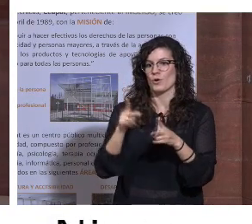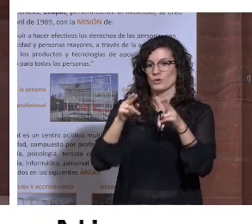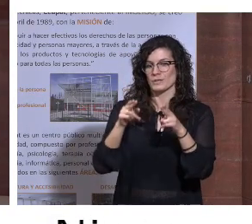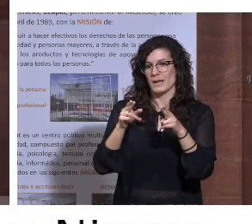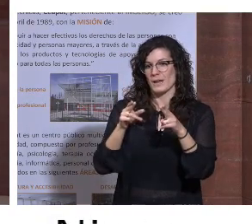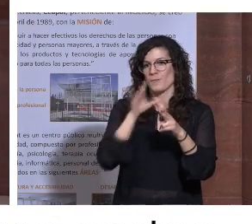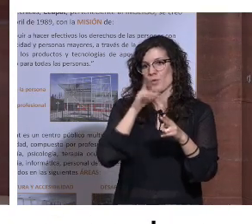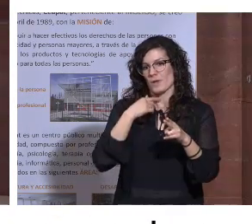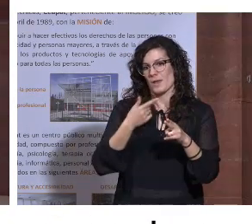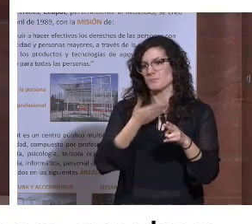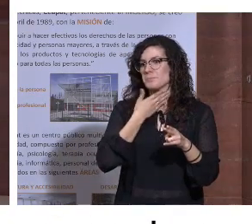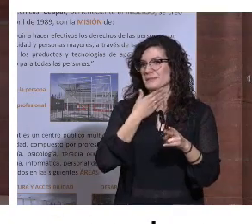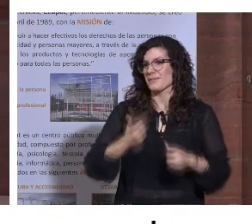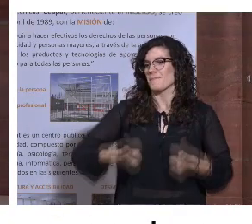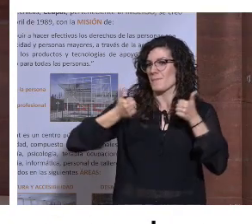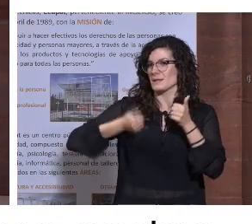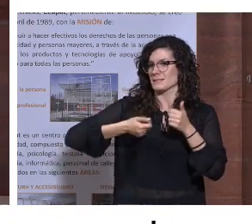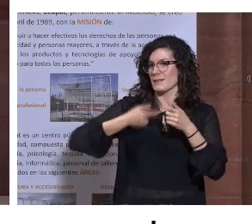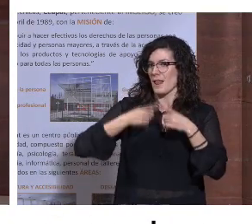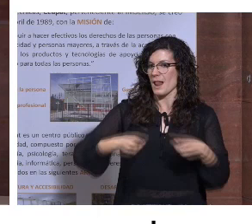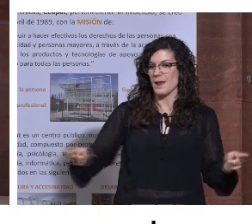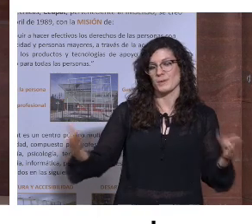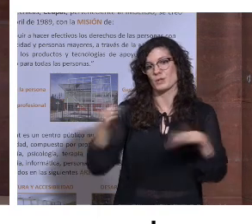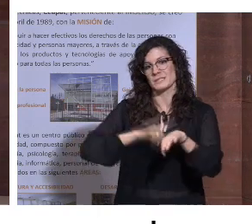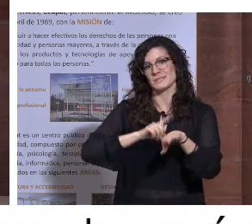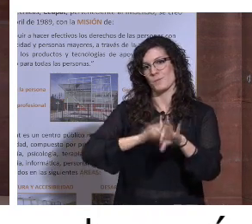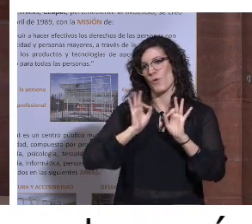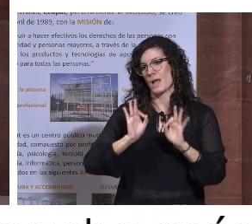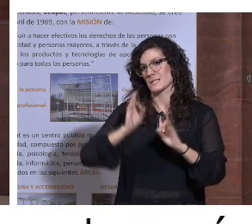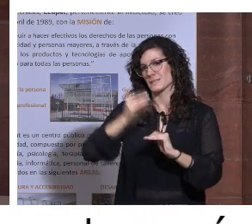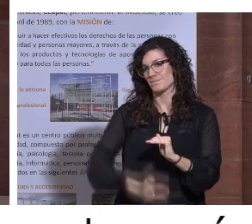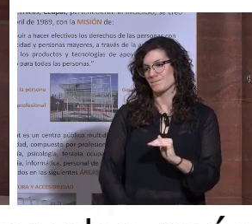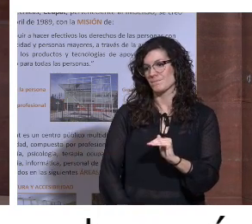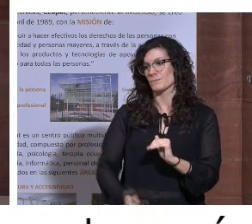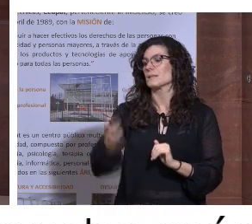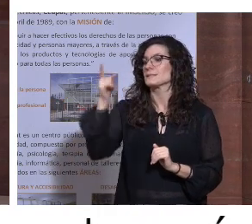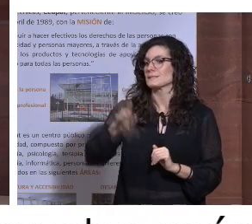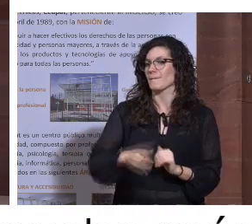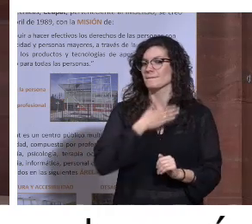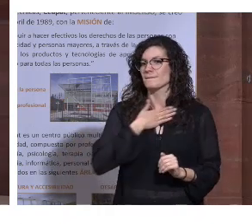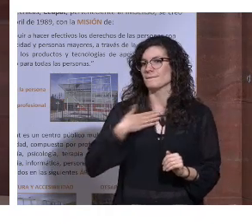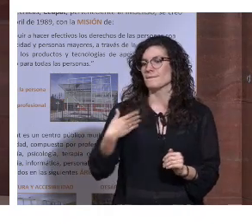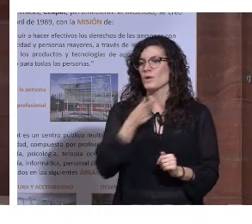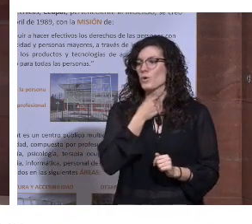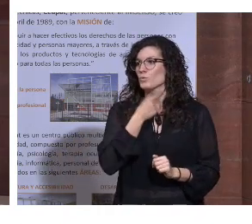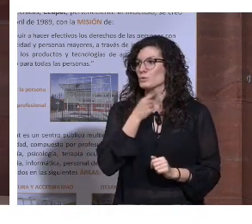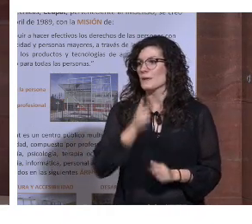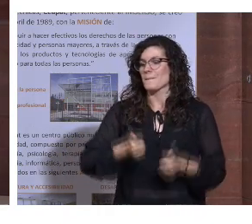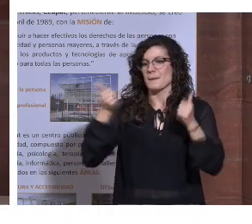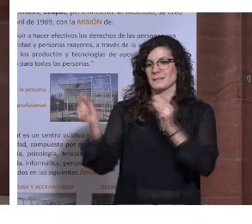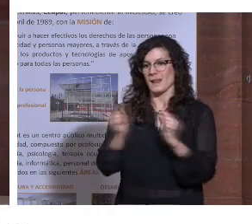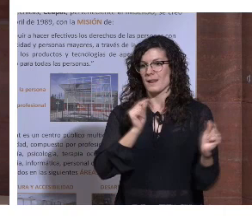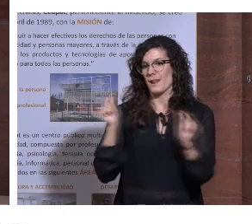hubiera dado para mucho más, pero el tiempo es el que tenemos. También nos hubiera gustado a lo mejor tener más coloquio,